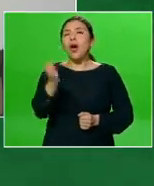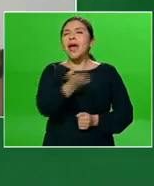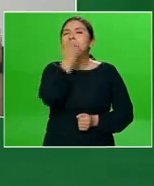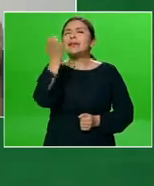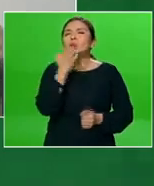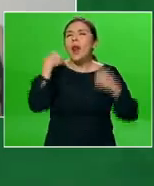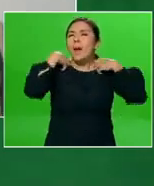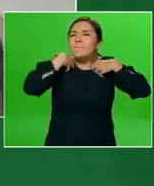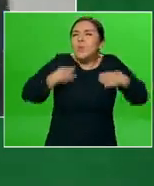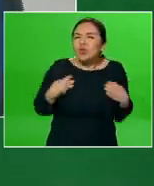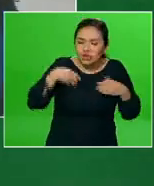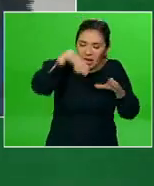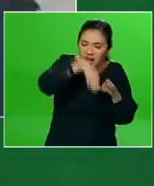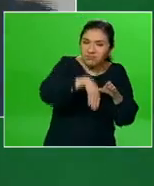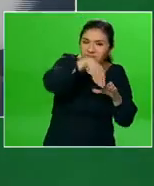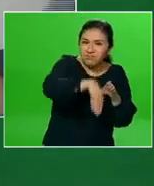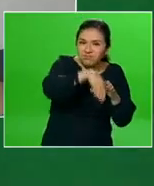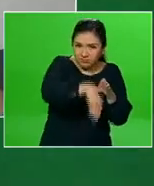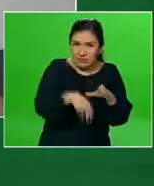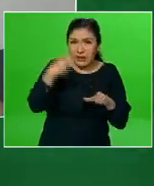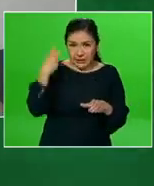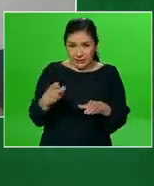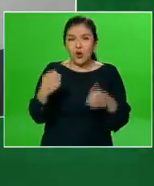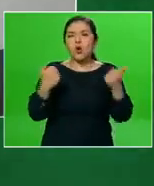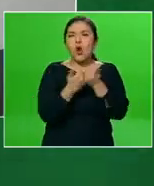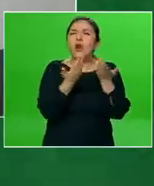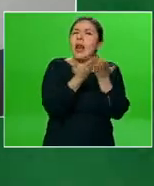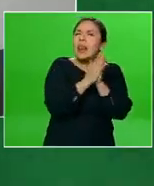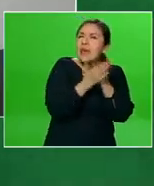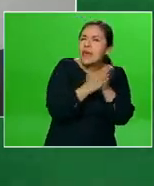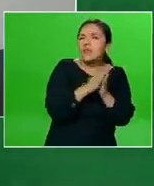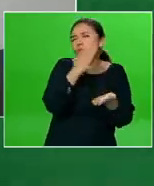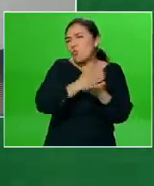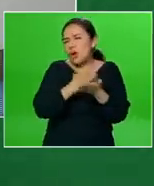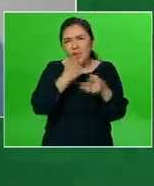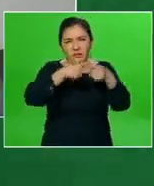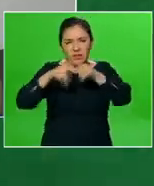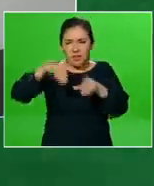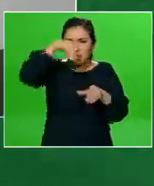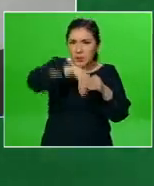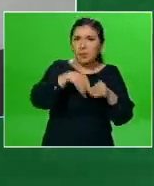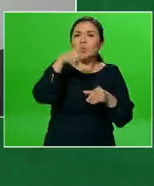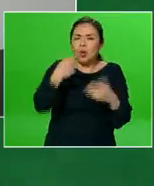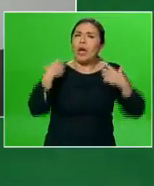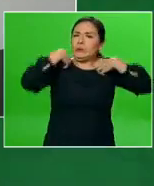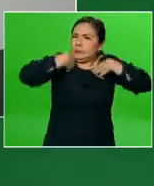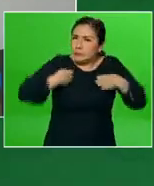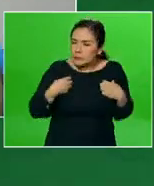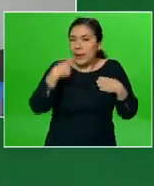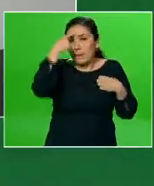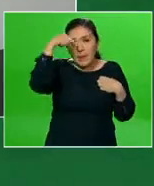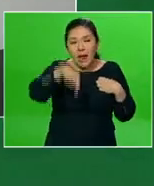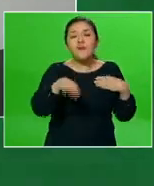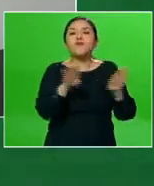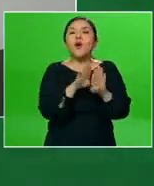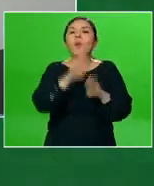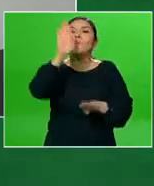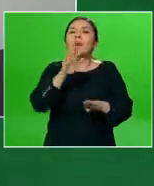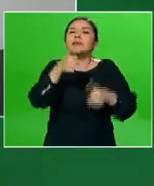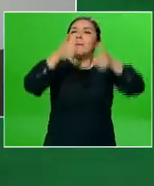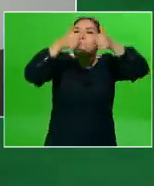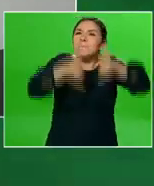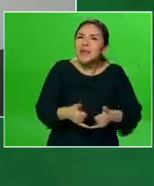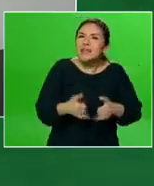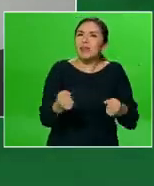sus mochilas que pueden minar con sus libros y cargando para hacer una carga de esta